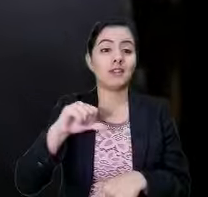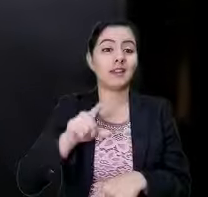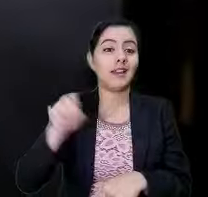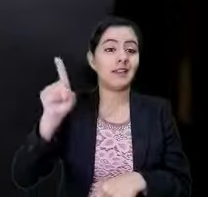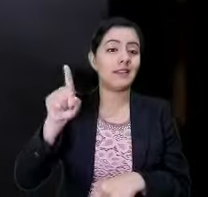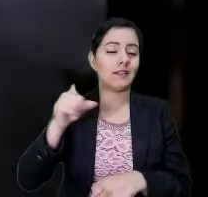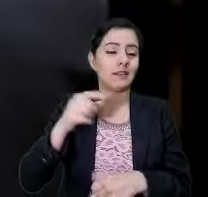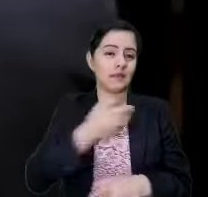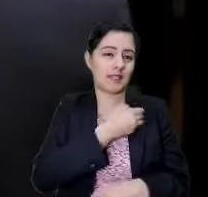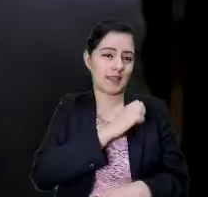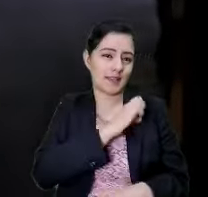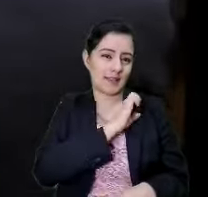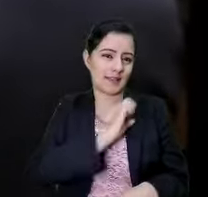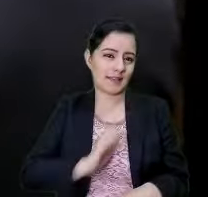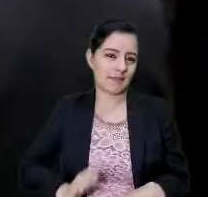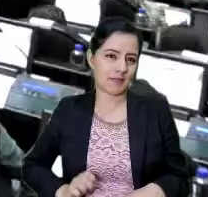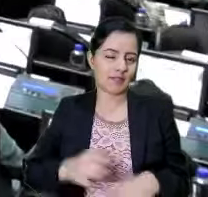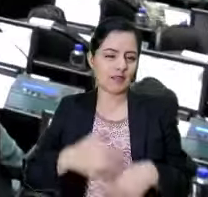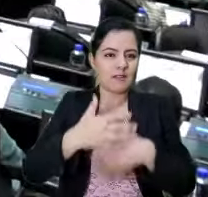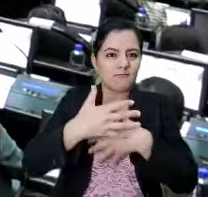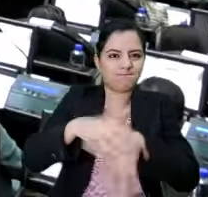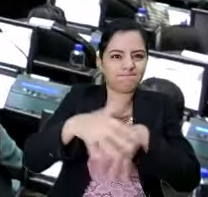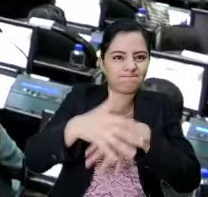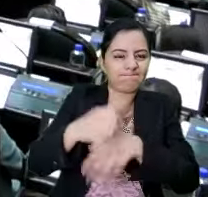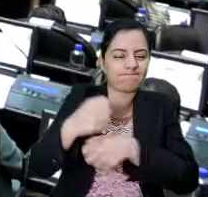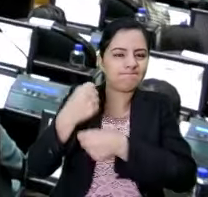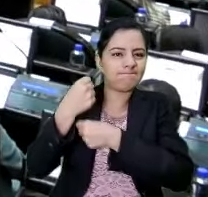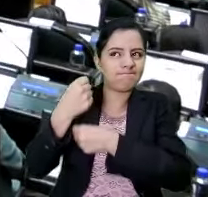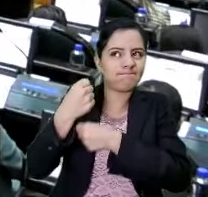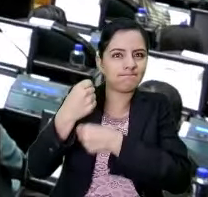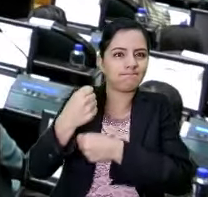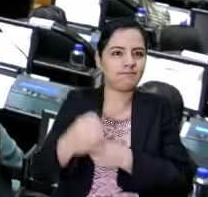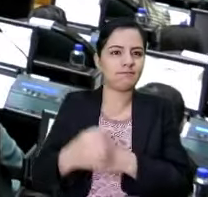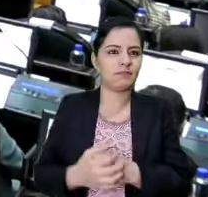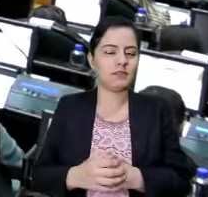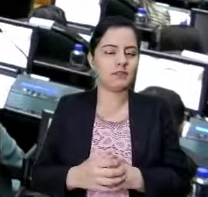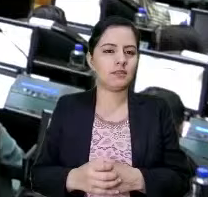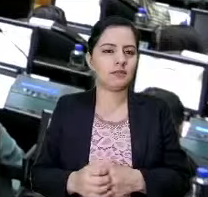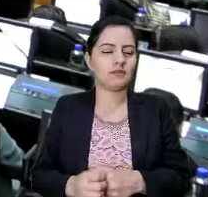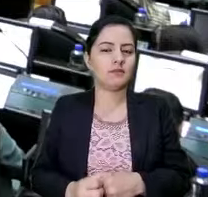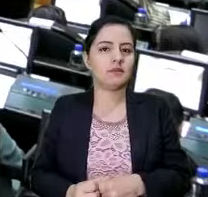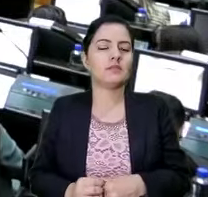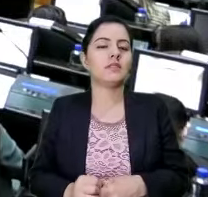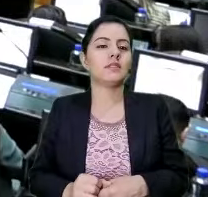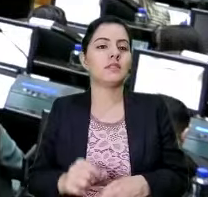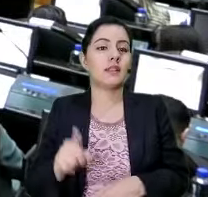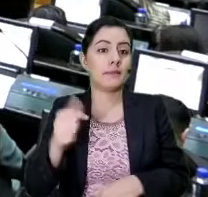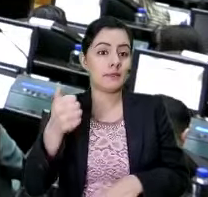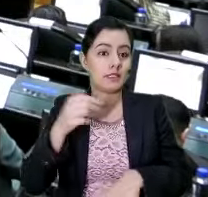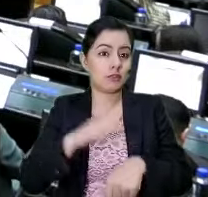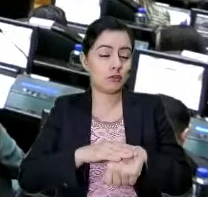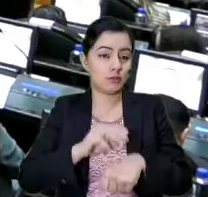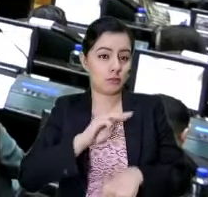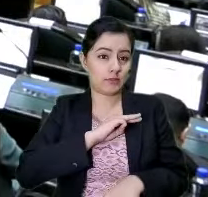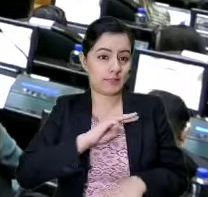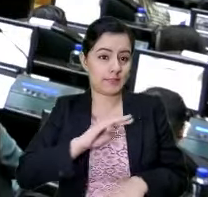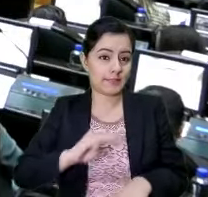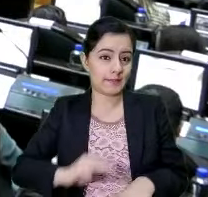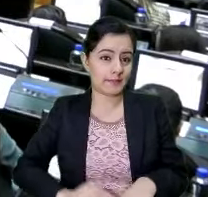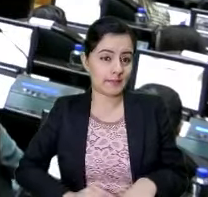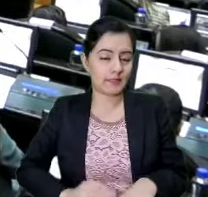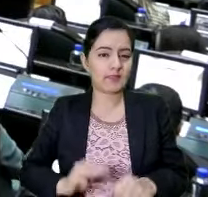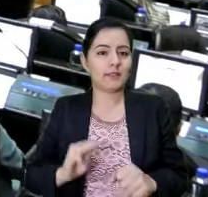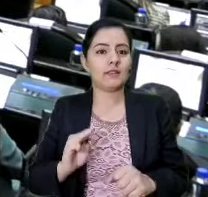Ecatepec. Han paralizado el sistema de Zapasi, la administración municipal, el sistema